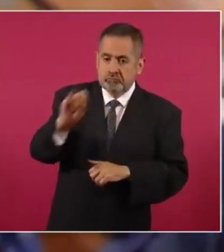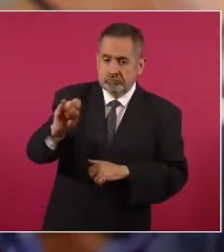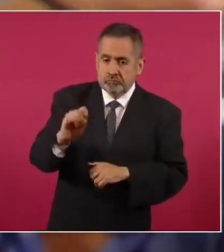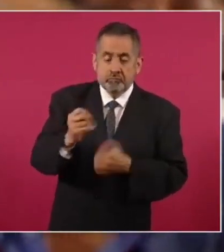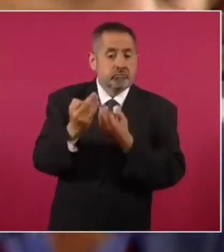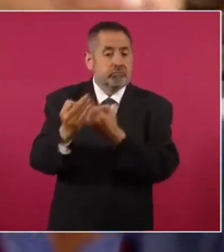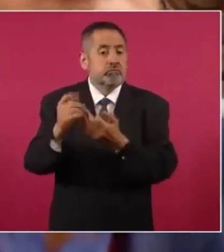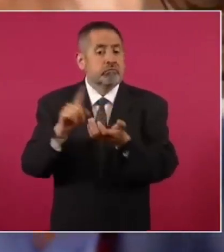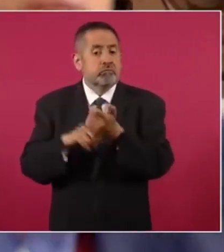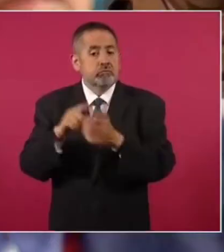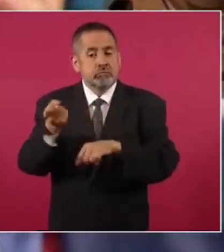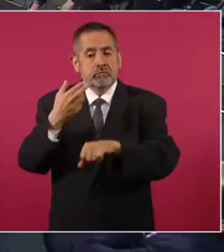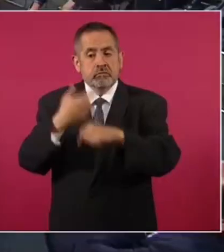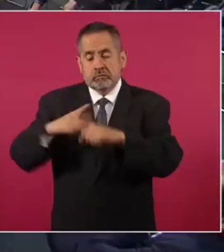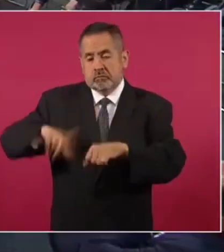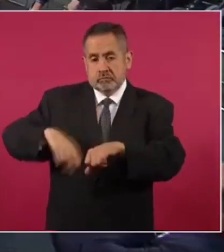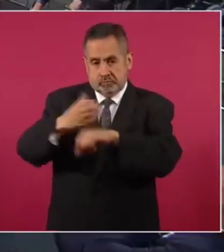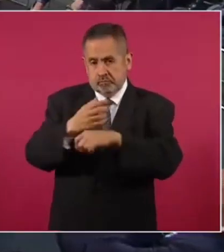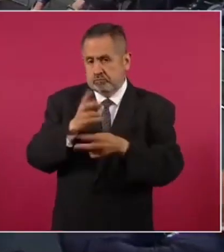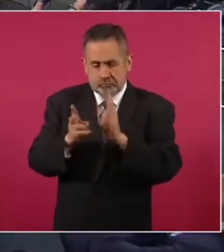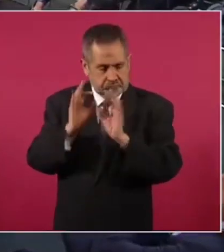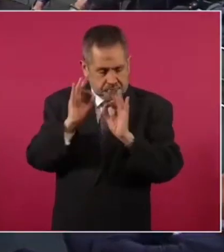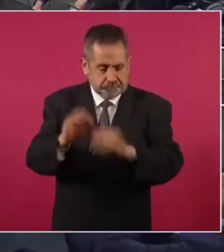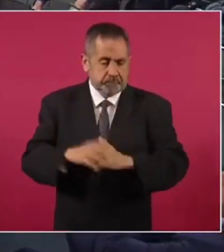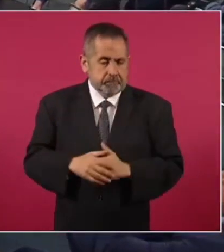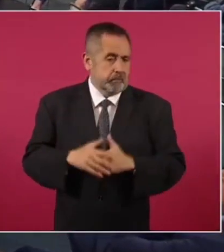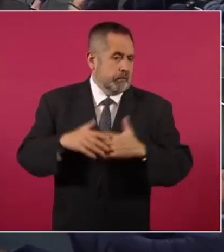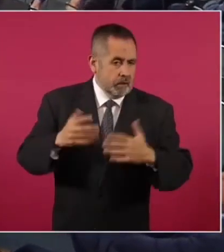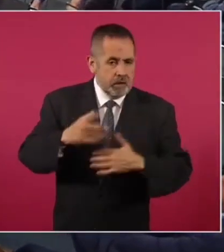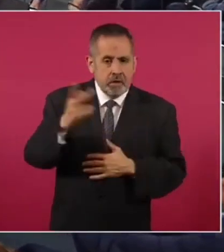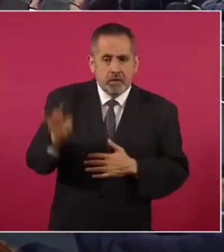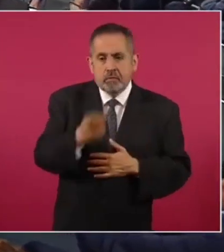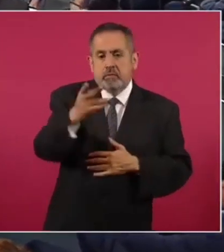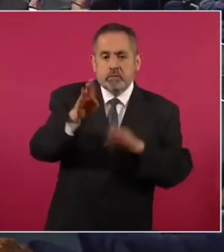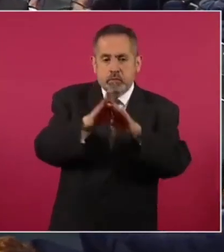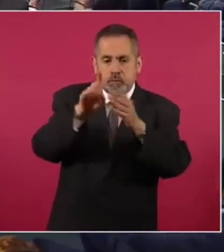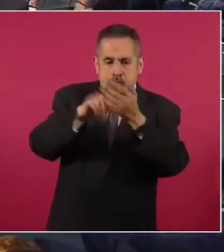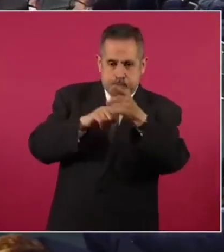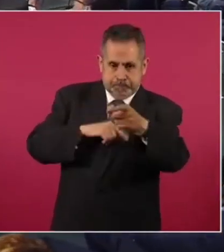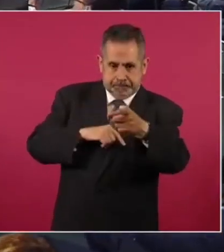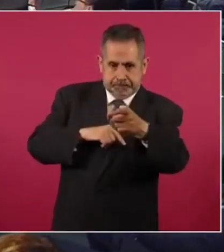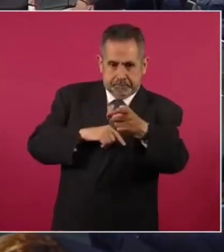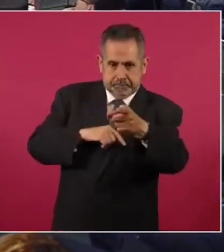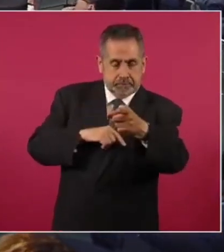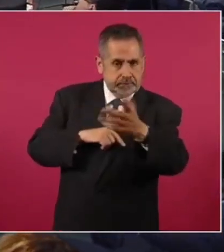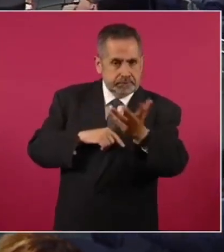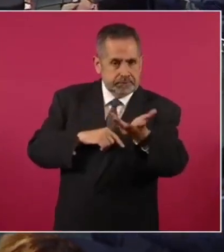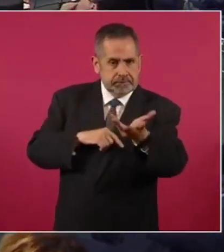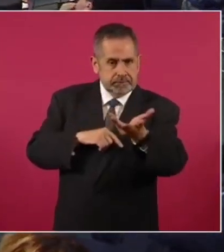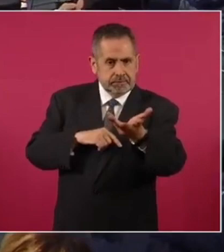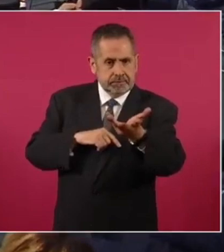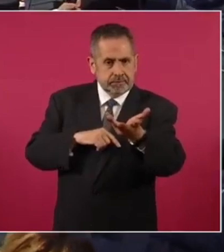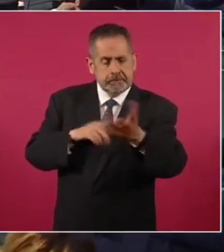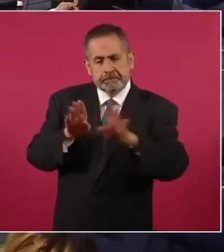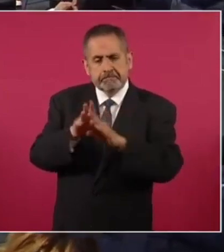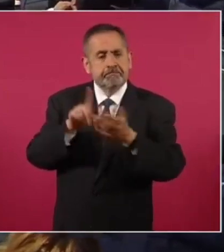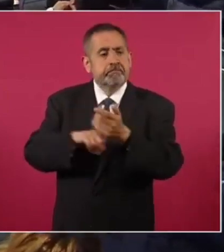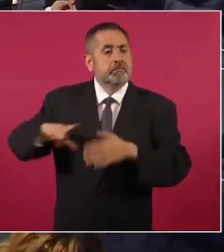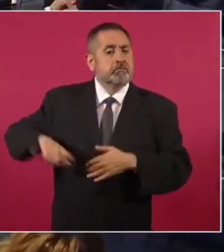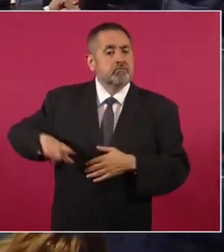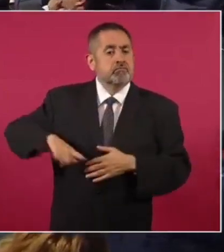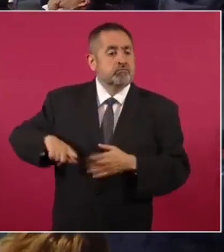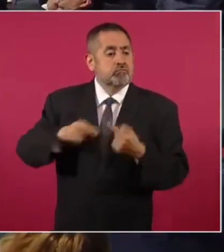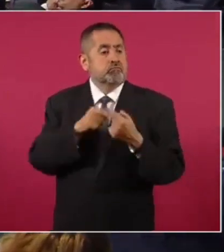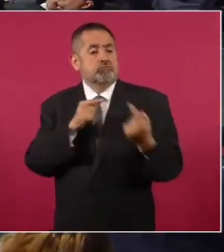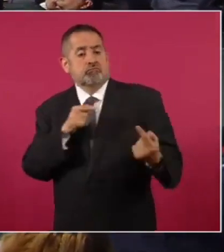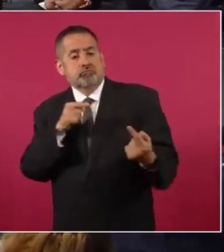de Gobernación, ¿no? La pregunta pues es viable en el sentido de que pues este es básicamente un gobierno de